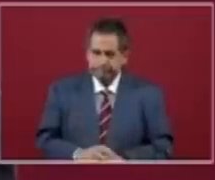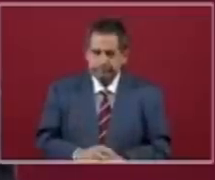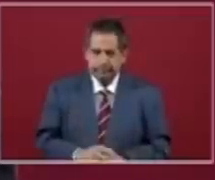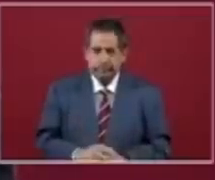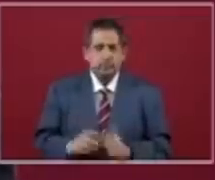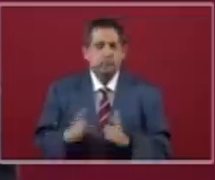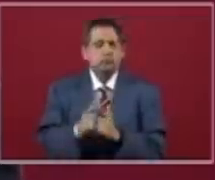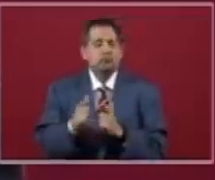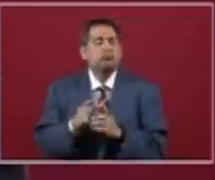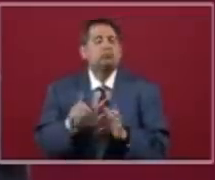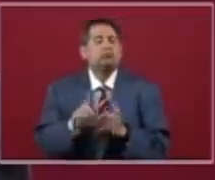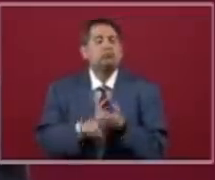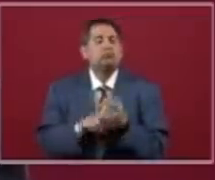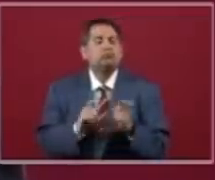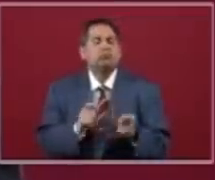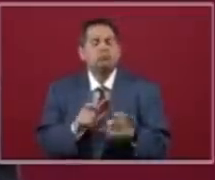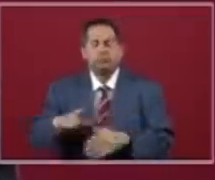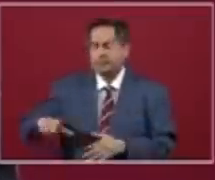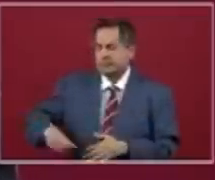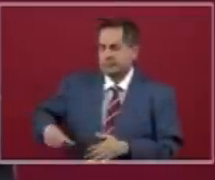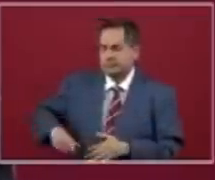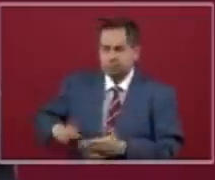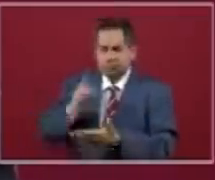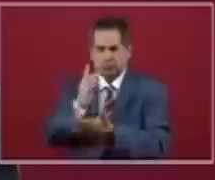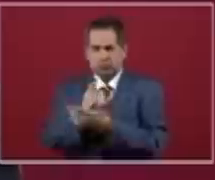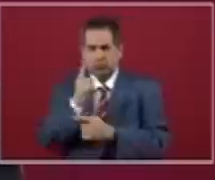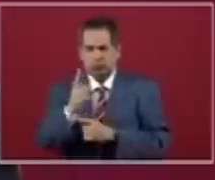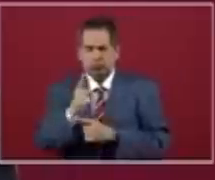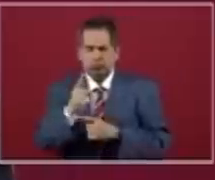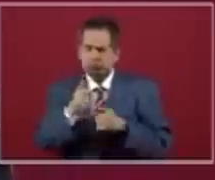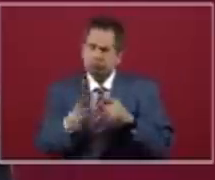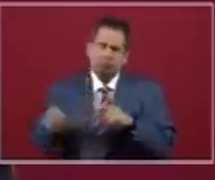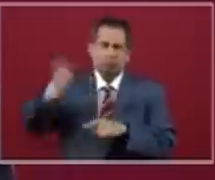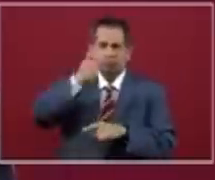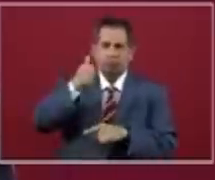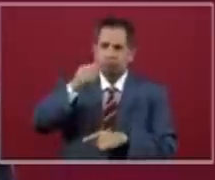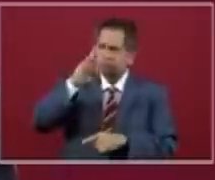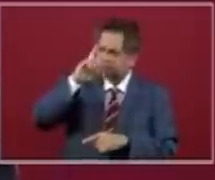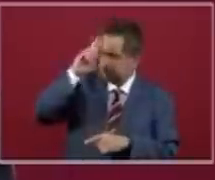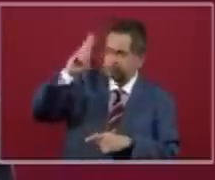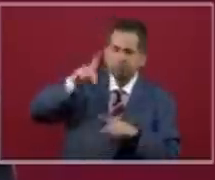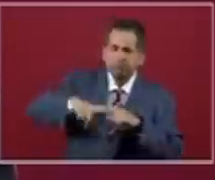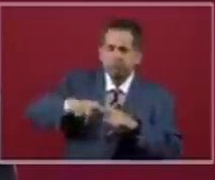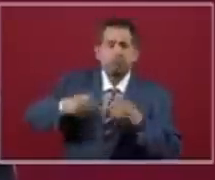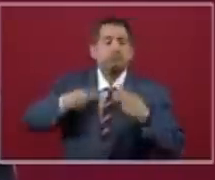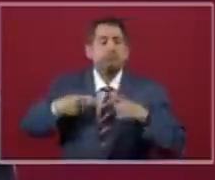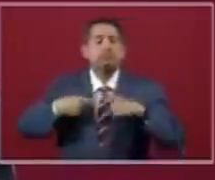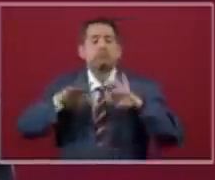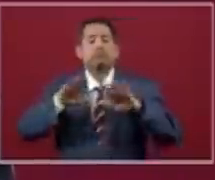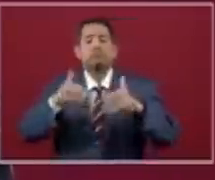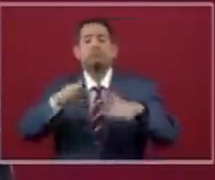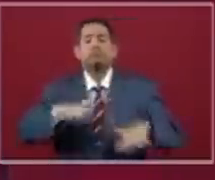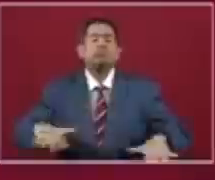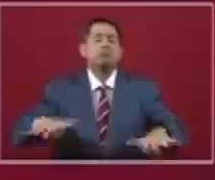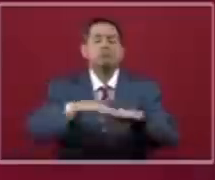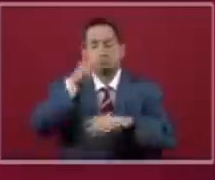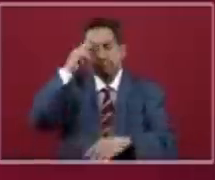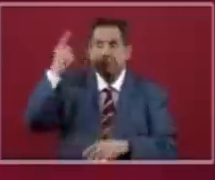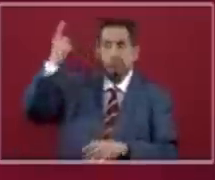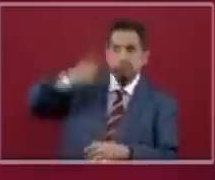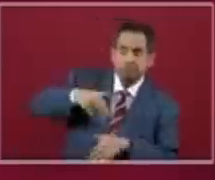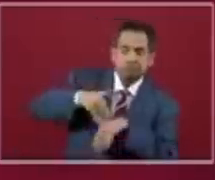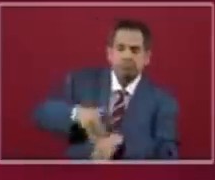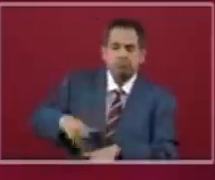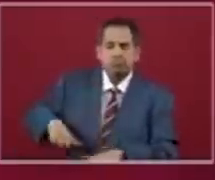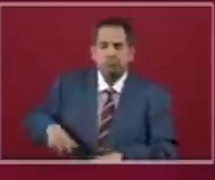El gobierno solamente tiene un amo, que es el pueblo de México. En el registro,